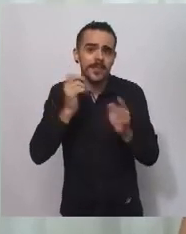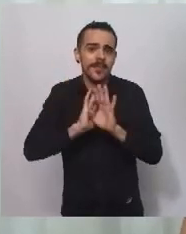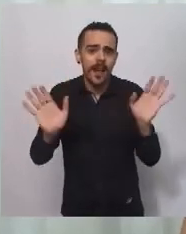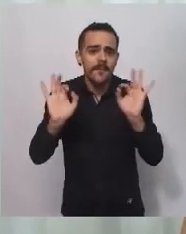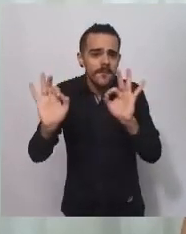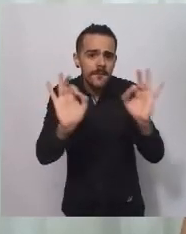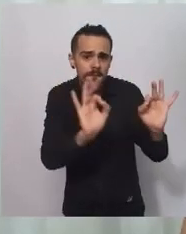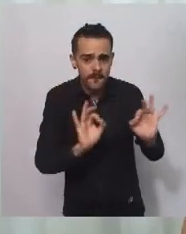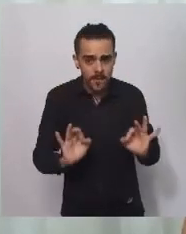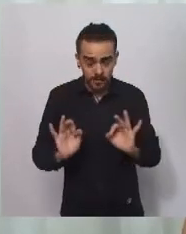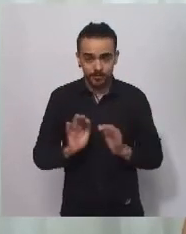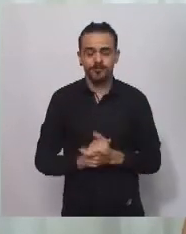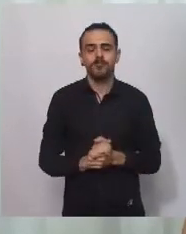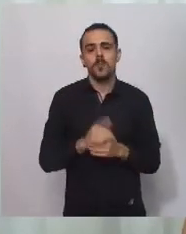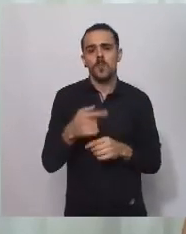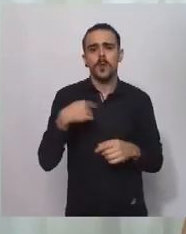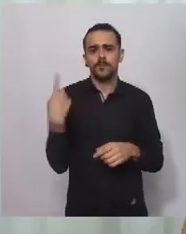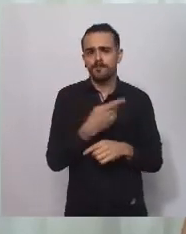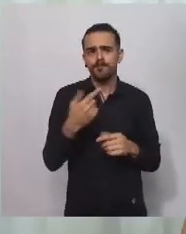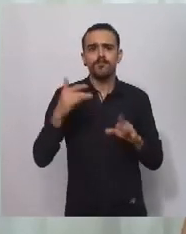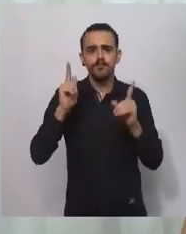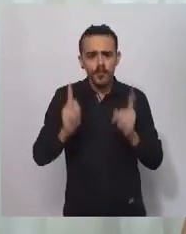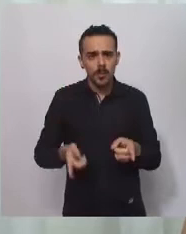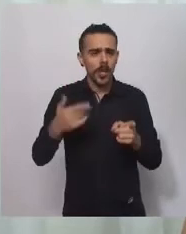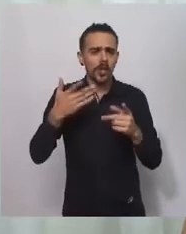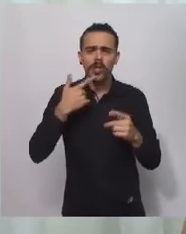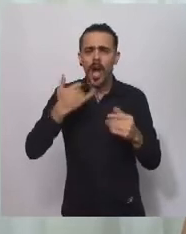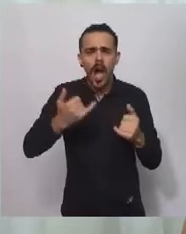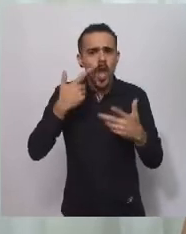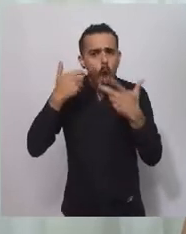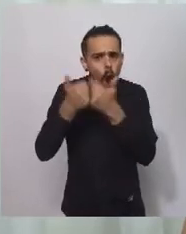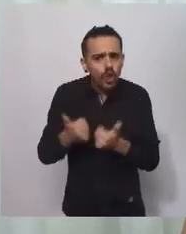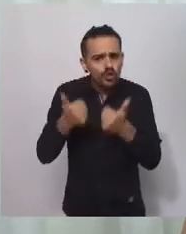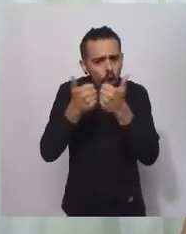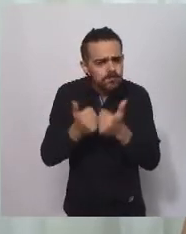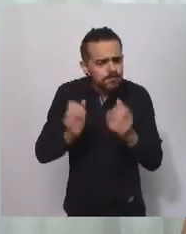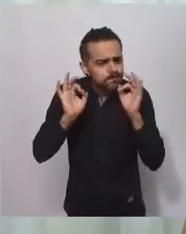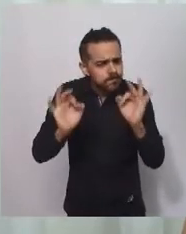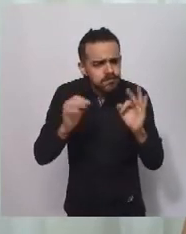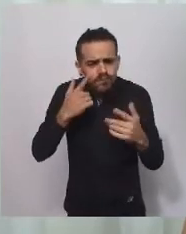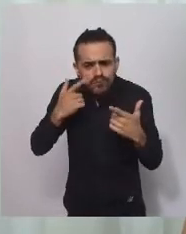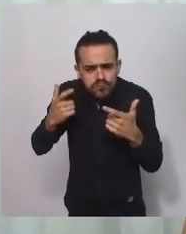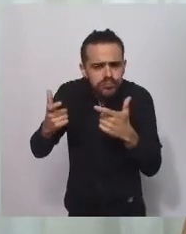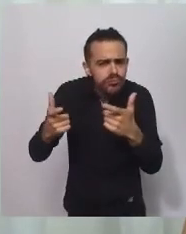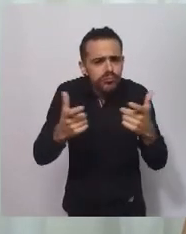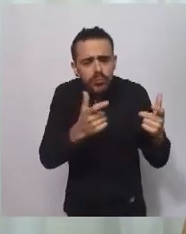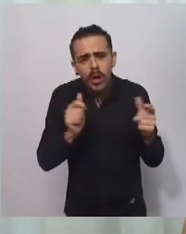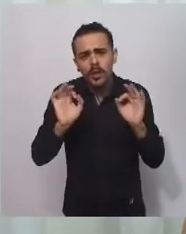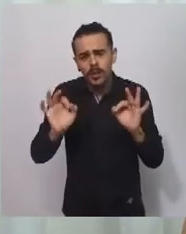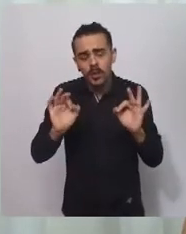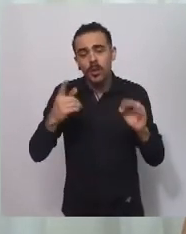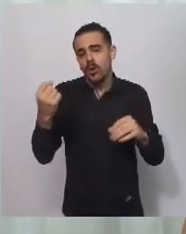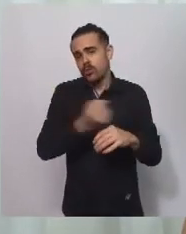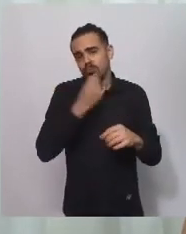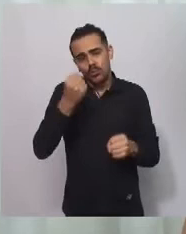con un control estricto a diario a cotidiano y con un trabajo con muchísimo compromiso que vale la pena